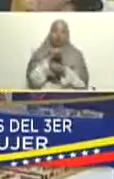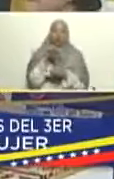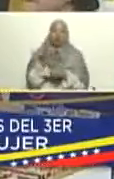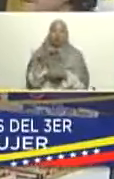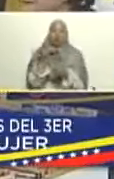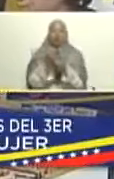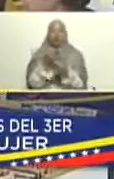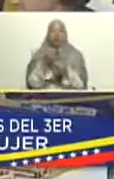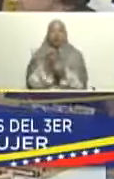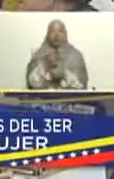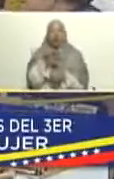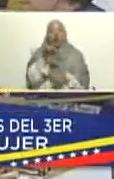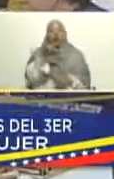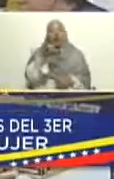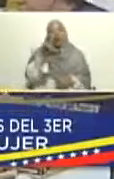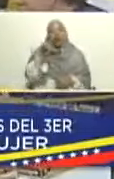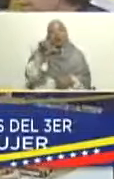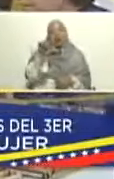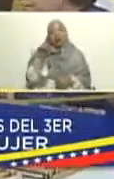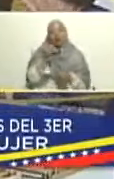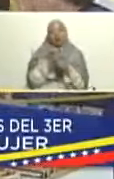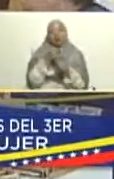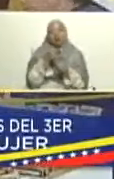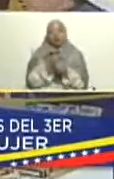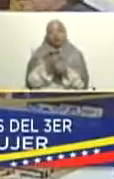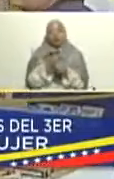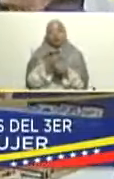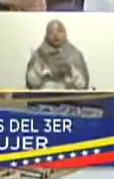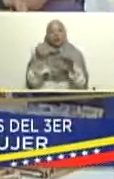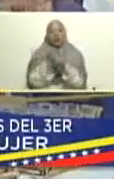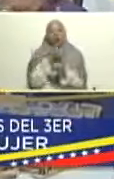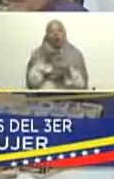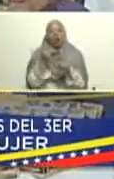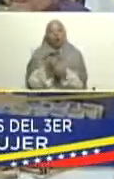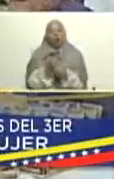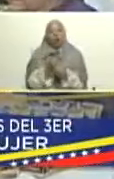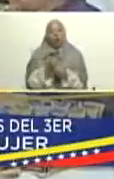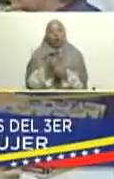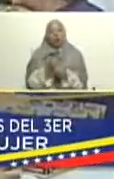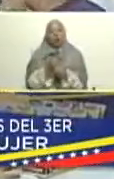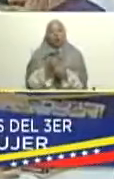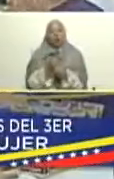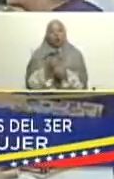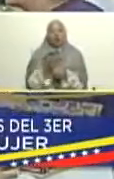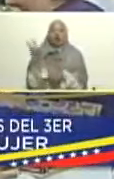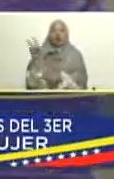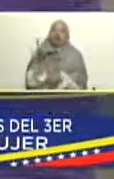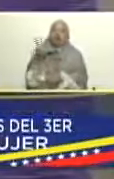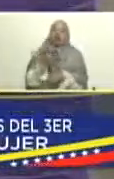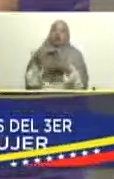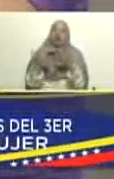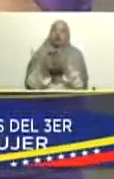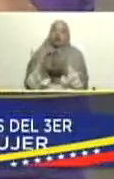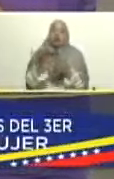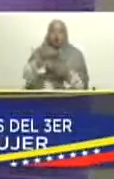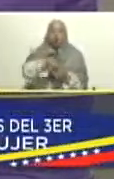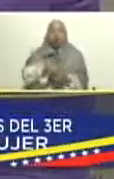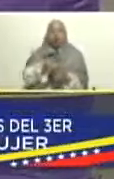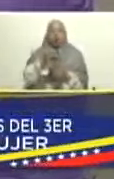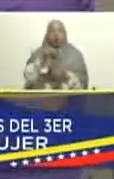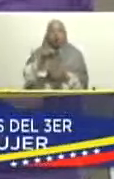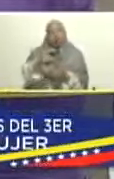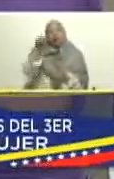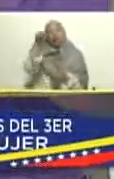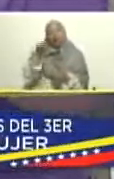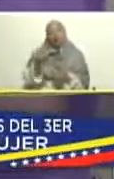por Lilian. A nivel nacional. Trabajo chocolate de todas partes de Venezuela. Venezuela está bendecida porque de norte a sur y de este